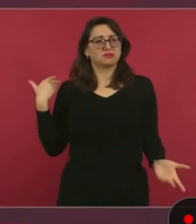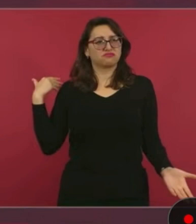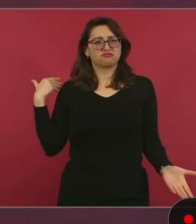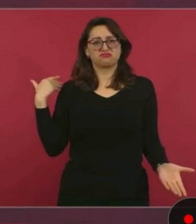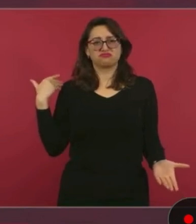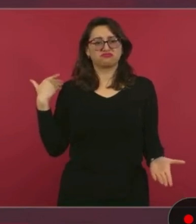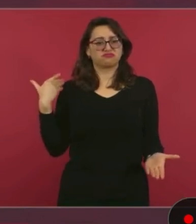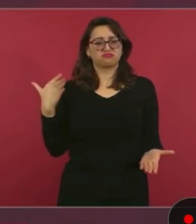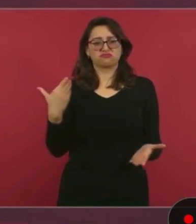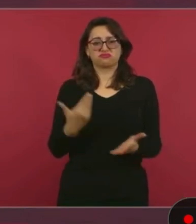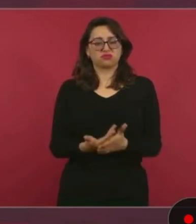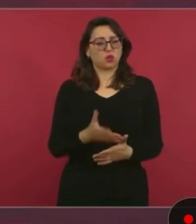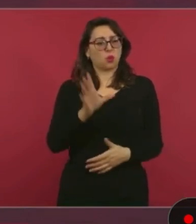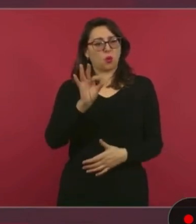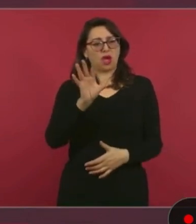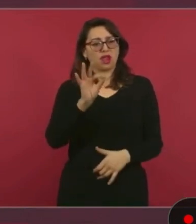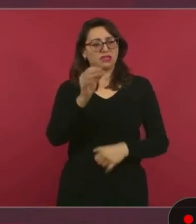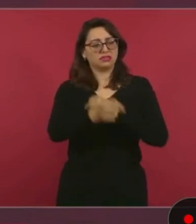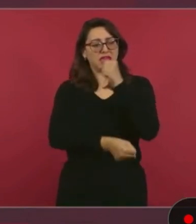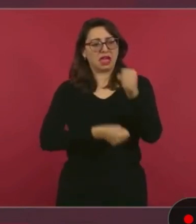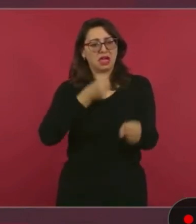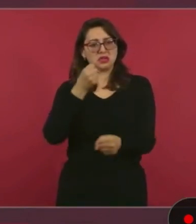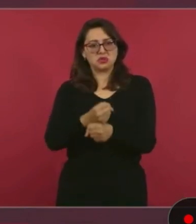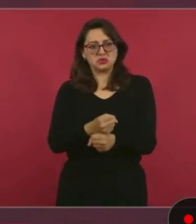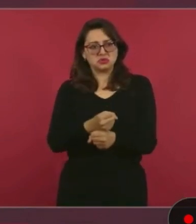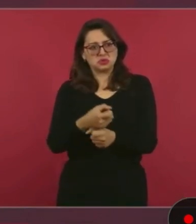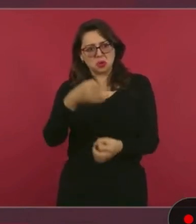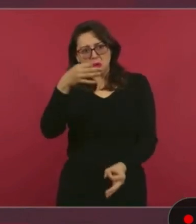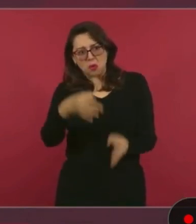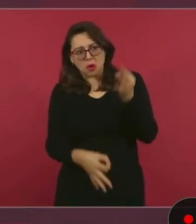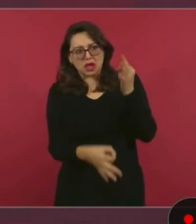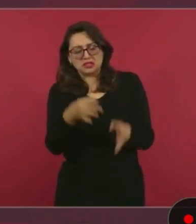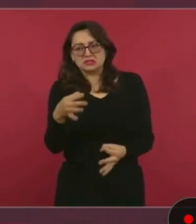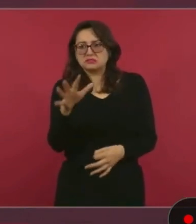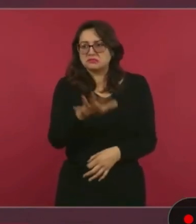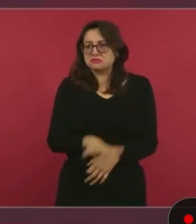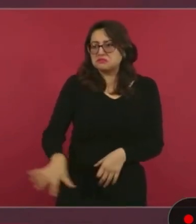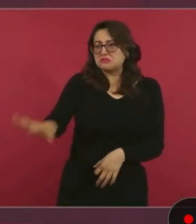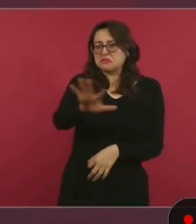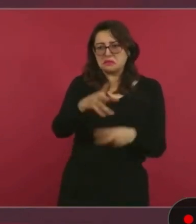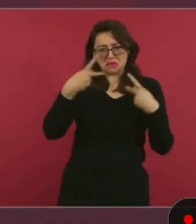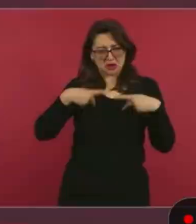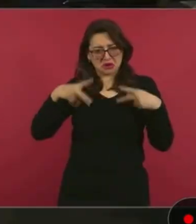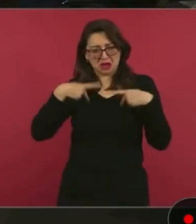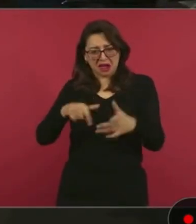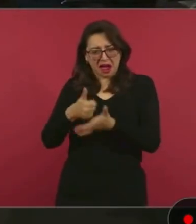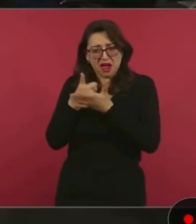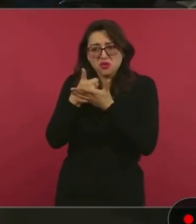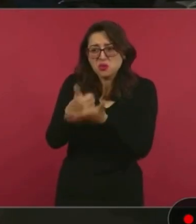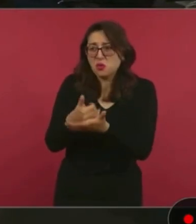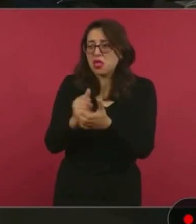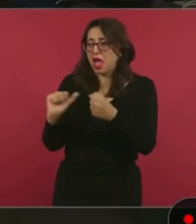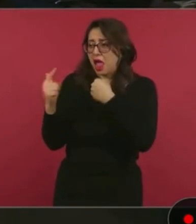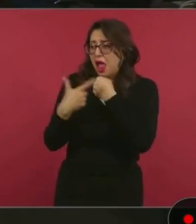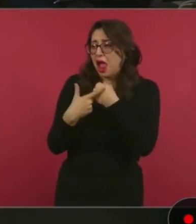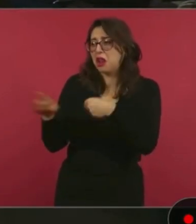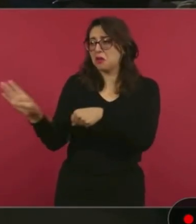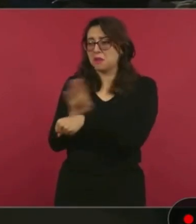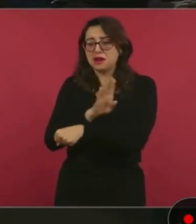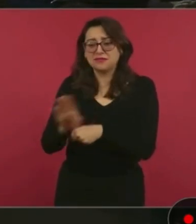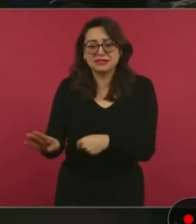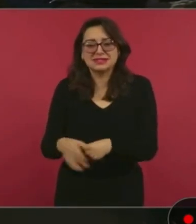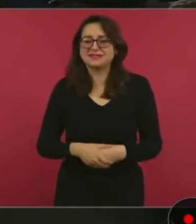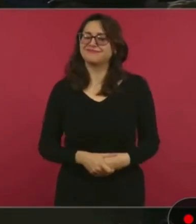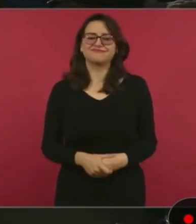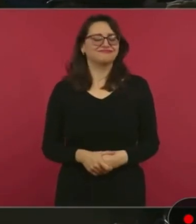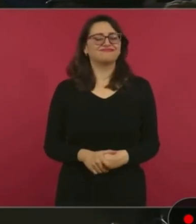las últimas 4 décadas. Nada, al contrario, han avalado